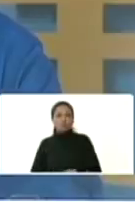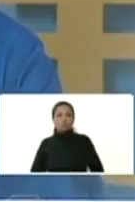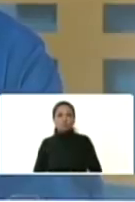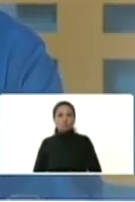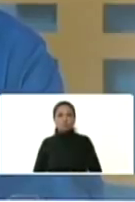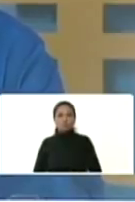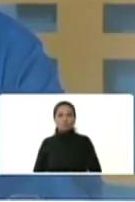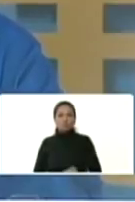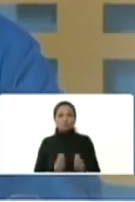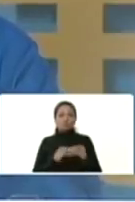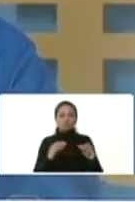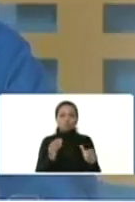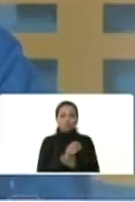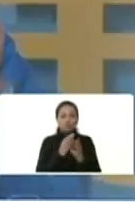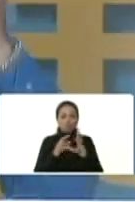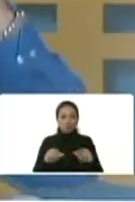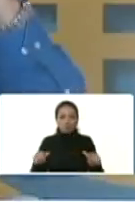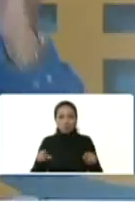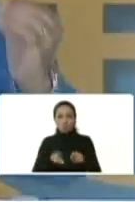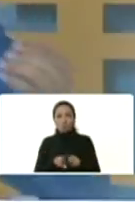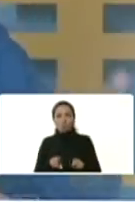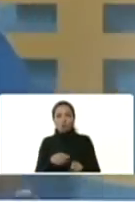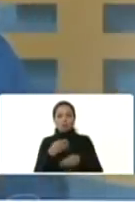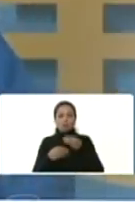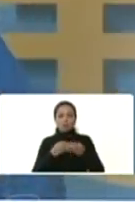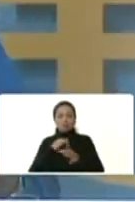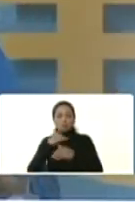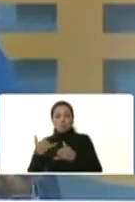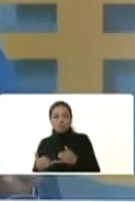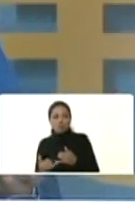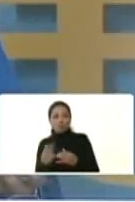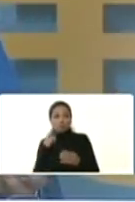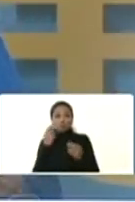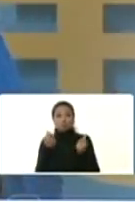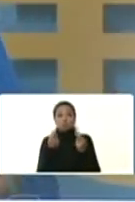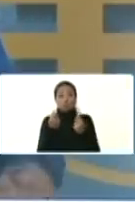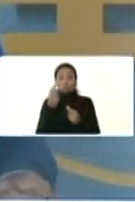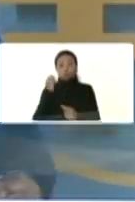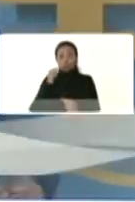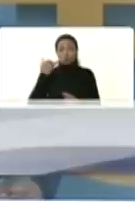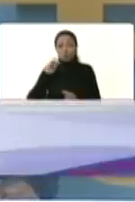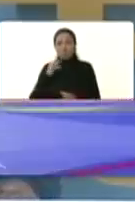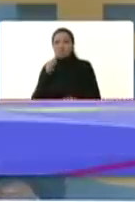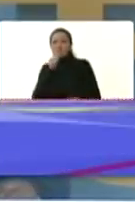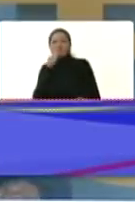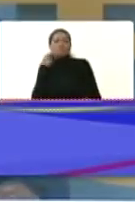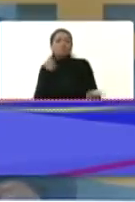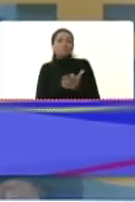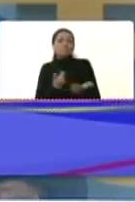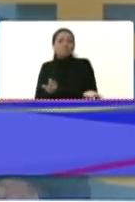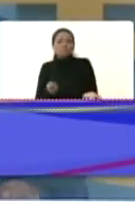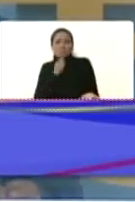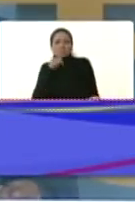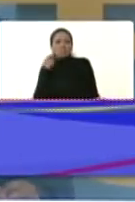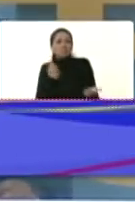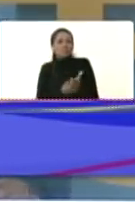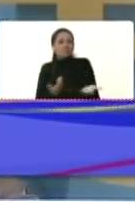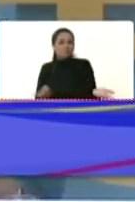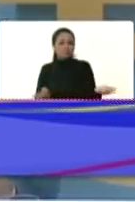se consigue el terreno, se hace el proyecto, todo eso es plata. ¿Y quién lo pone? ¿Quién lo